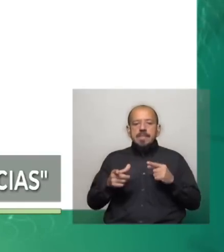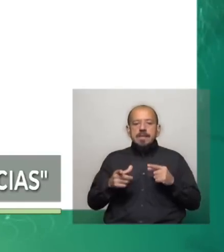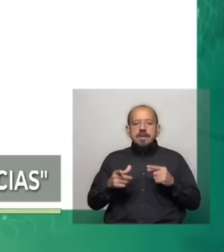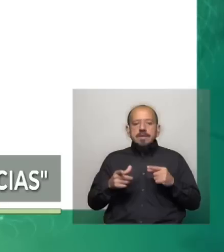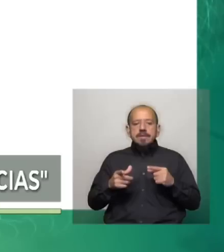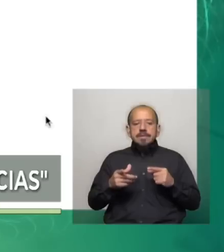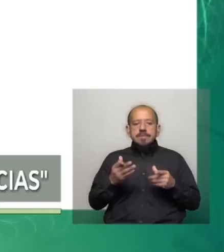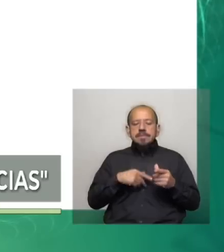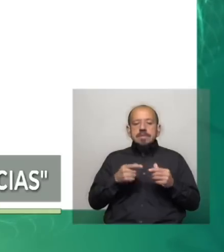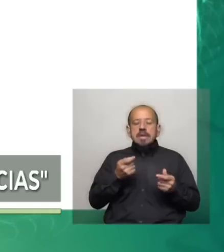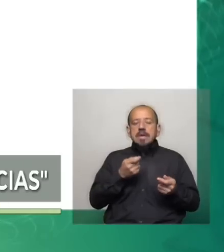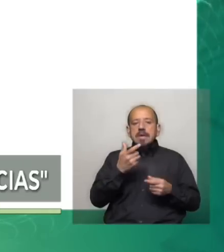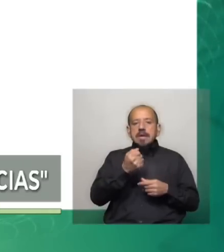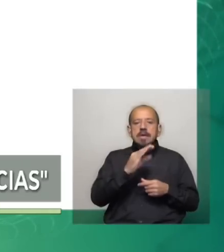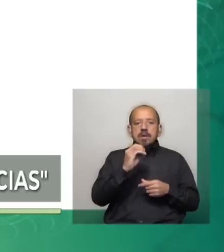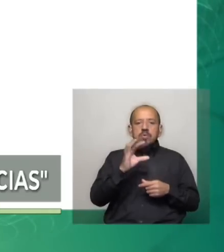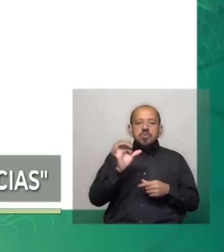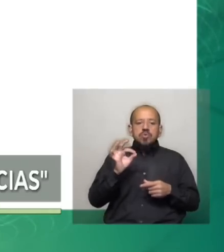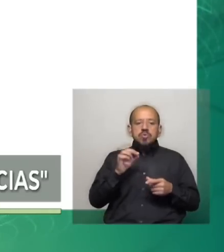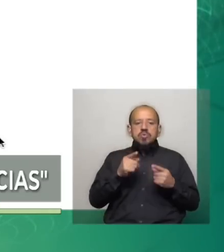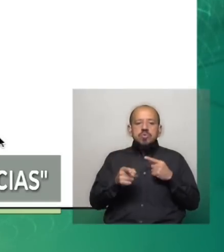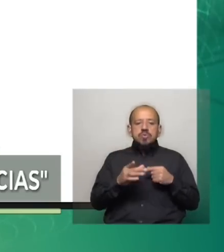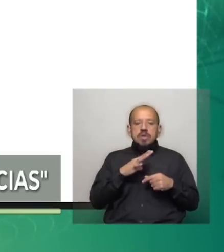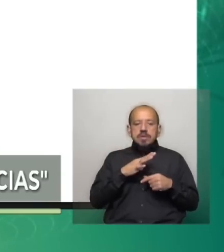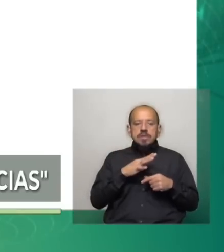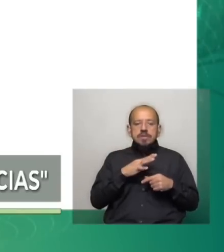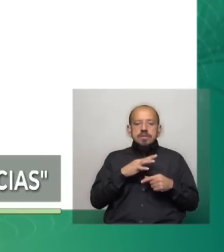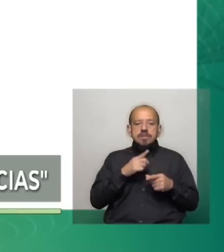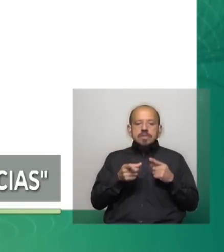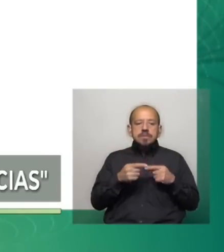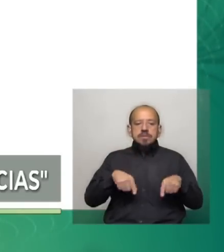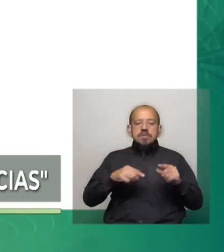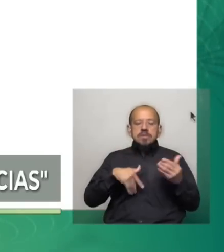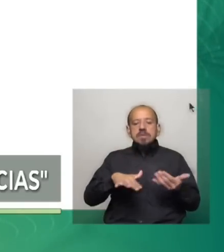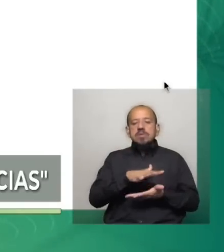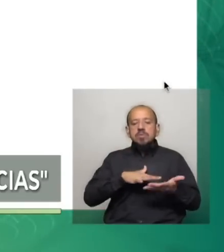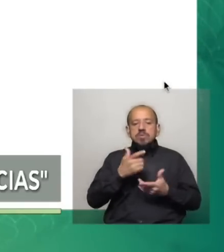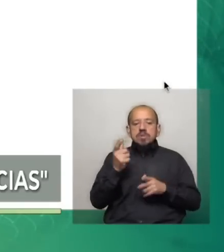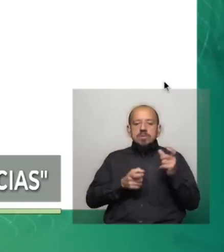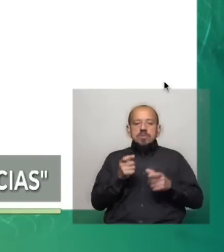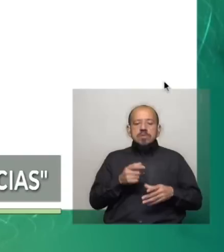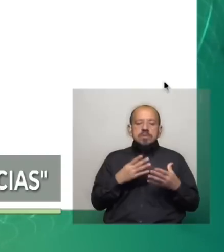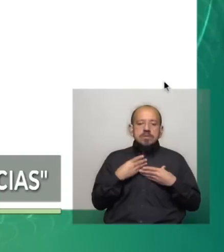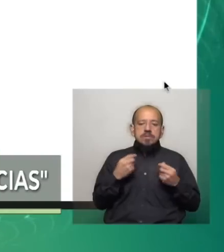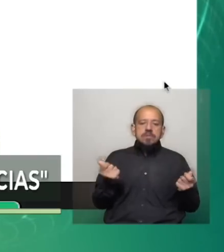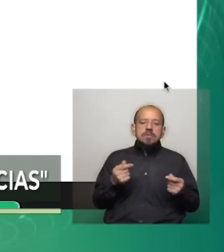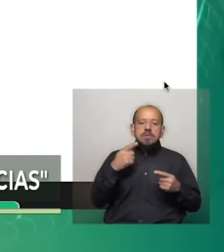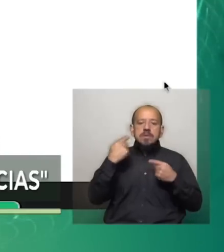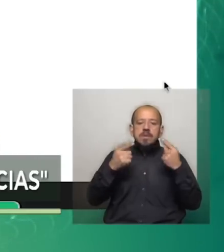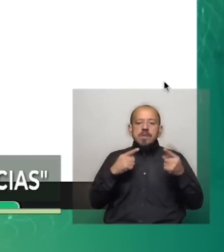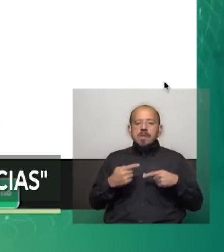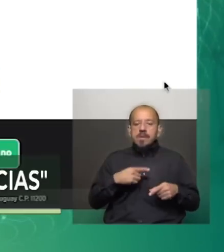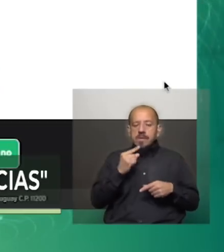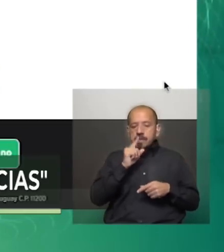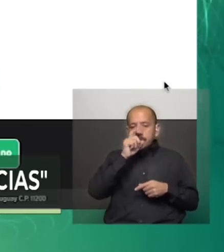reporte acoso donde ahí este las situaciones que las personas hayan vivido en los distintos espacios de